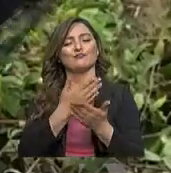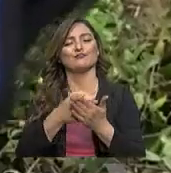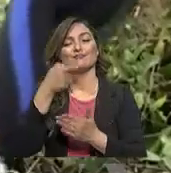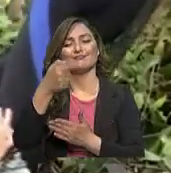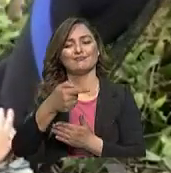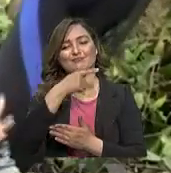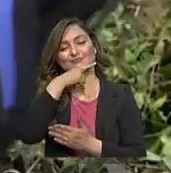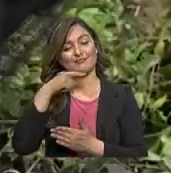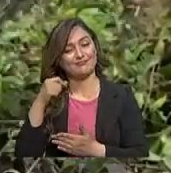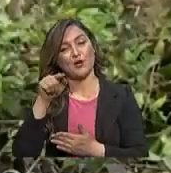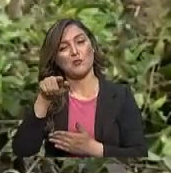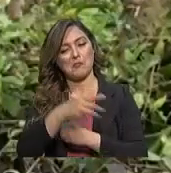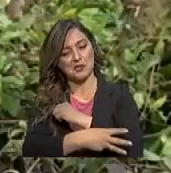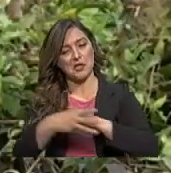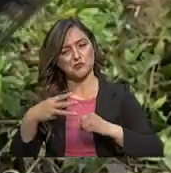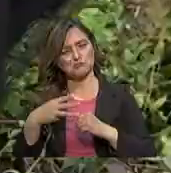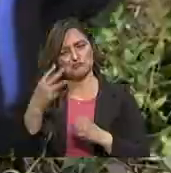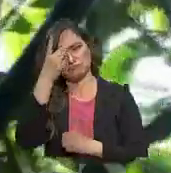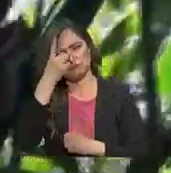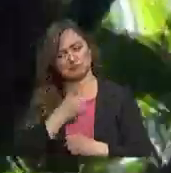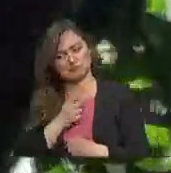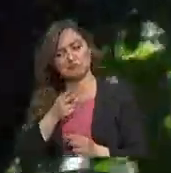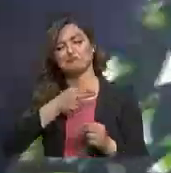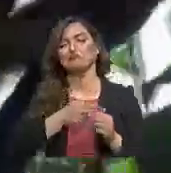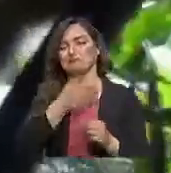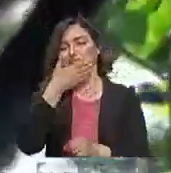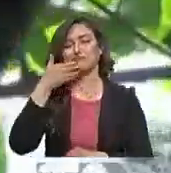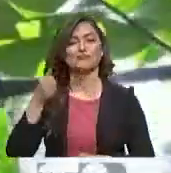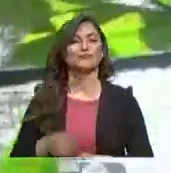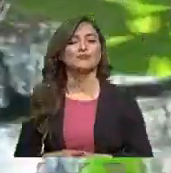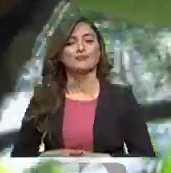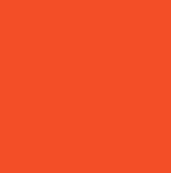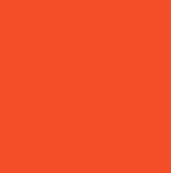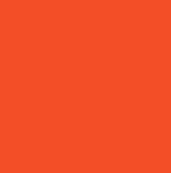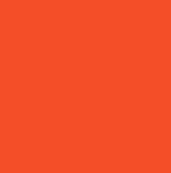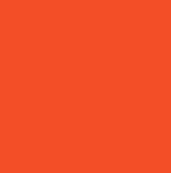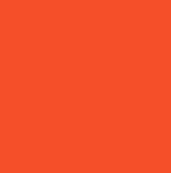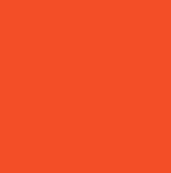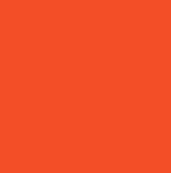feriado, Pastaza es tu mejor opción. Jefferson Santos, 24 horas.